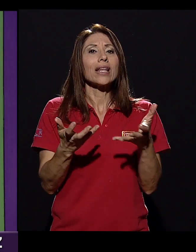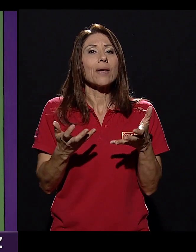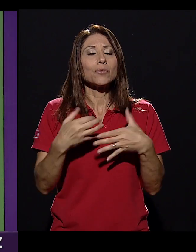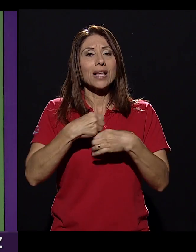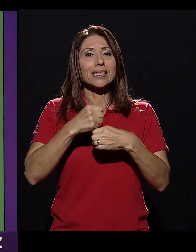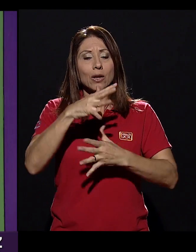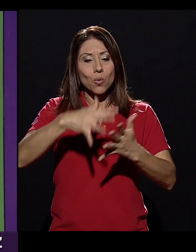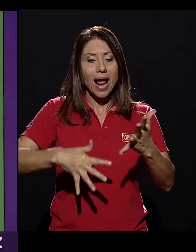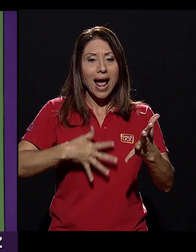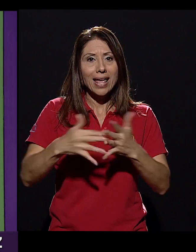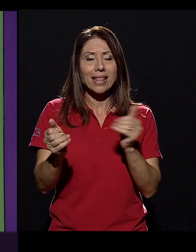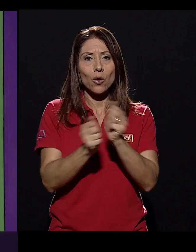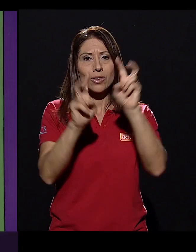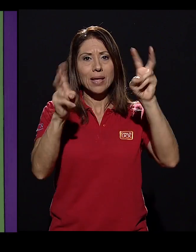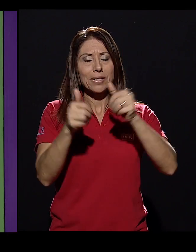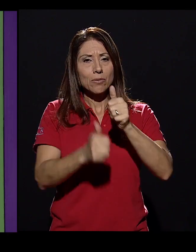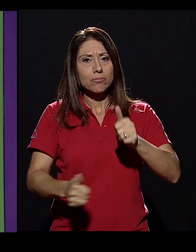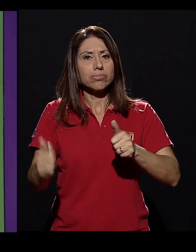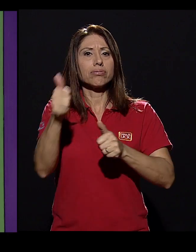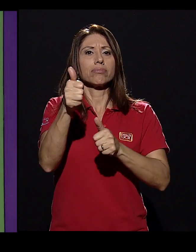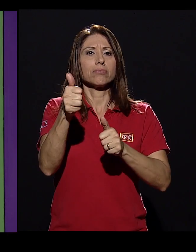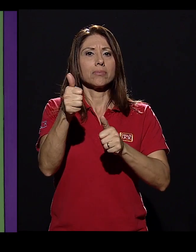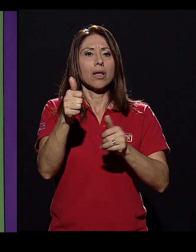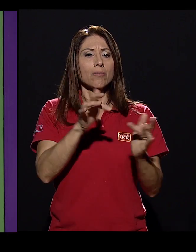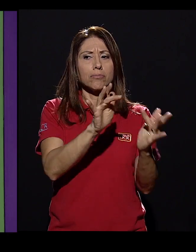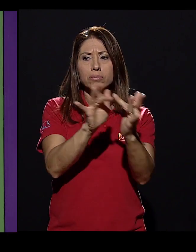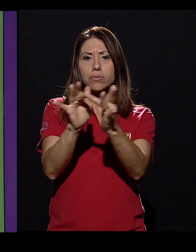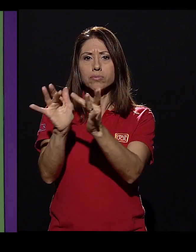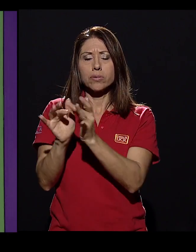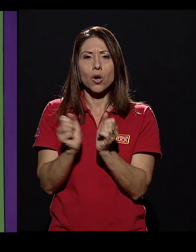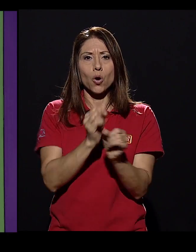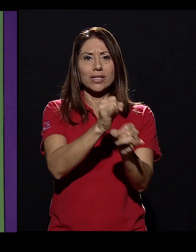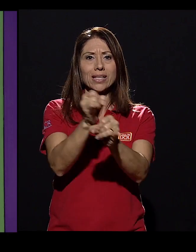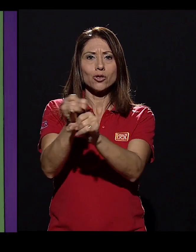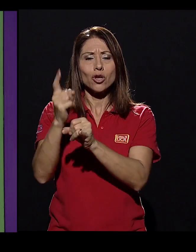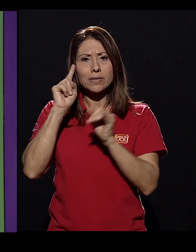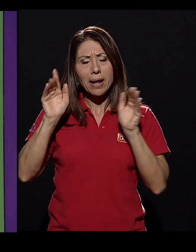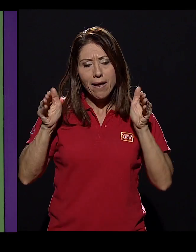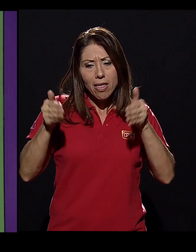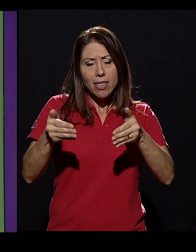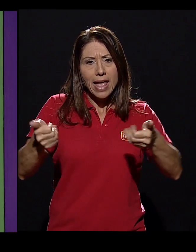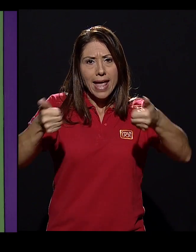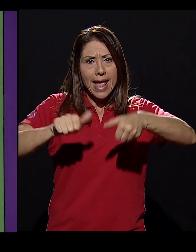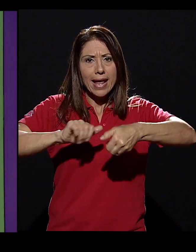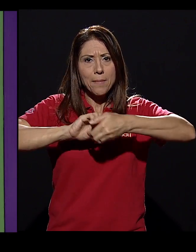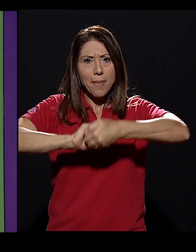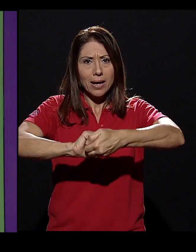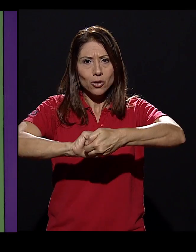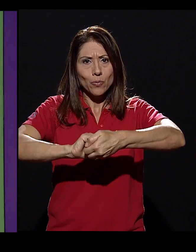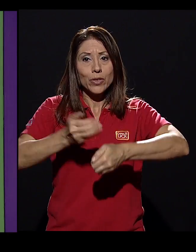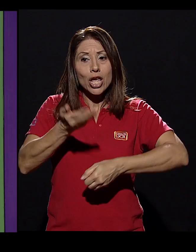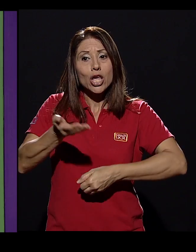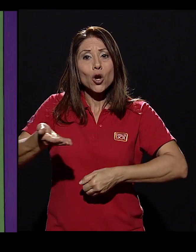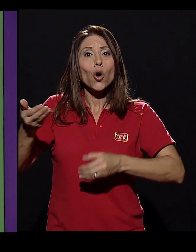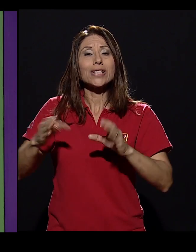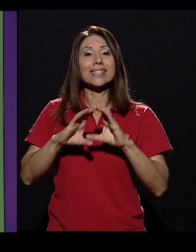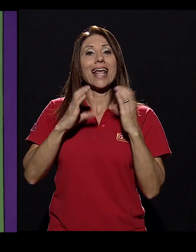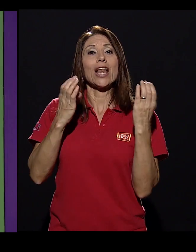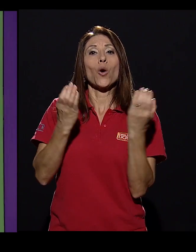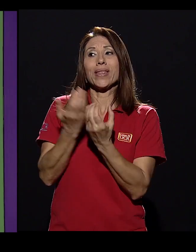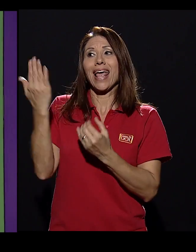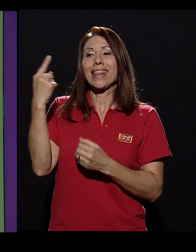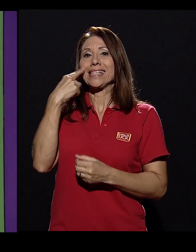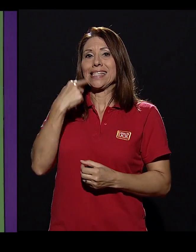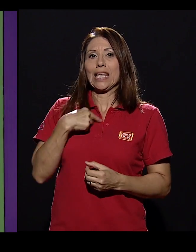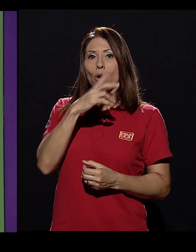construir de manera conjunta una agenda priorizada con todas las instituciones para enfocarse en el pacto y en las cosas que prioritariamente el comité le dijo a Costa Rica que tenía